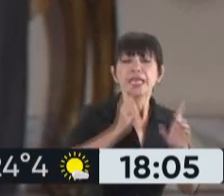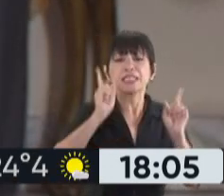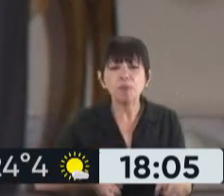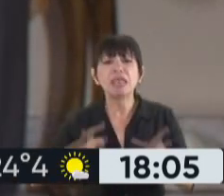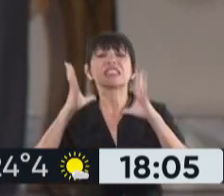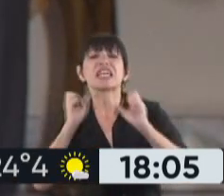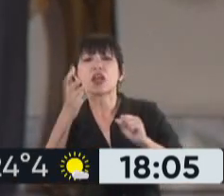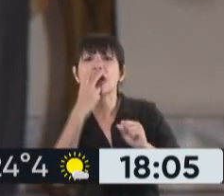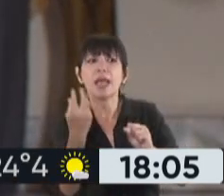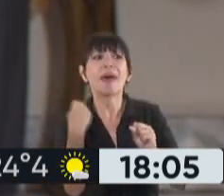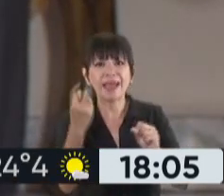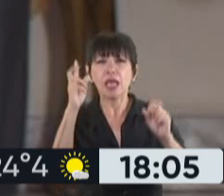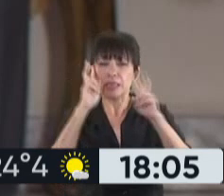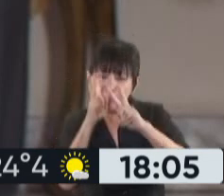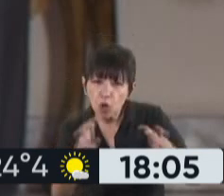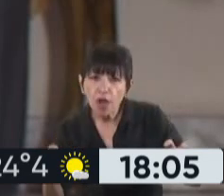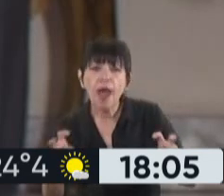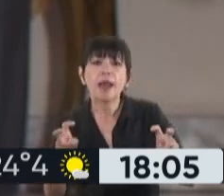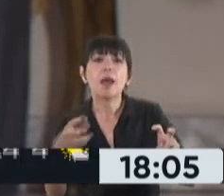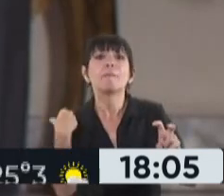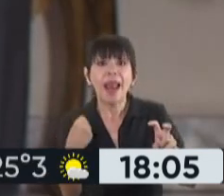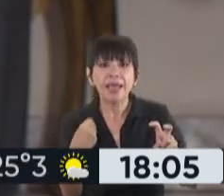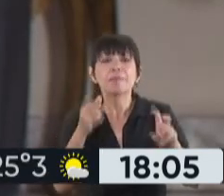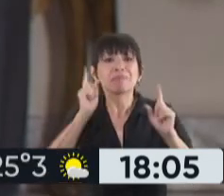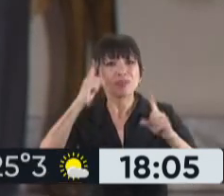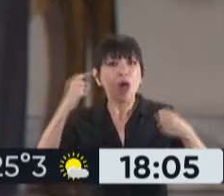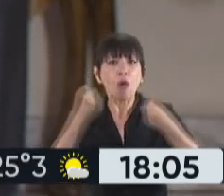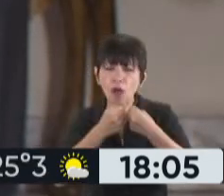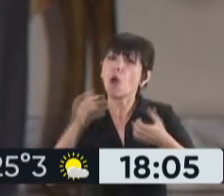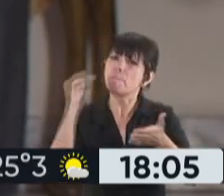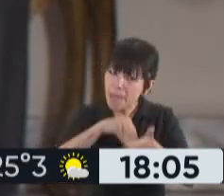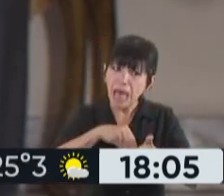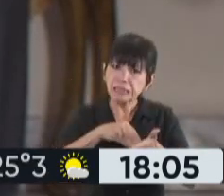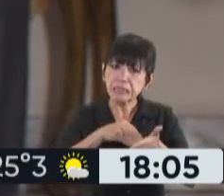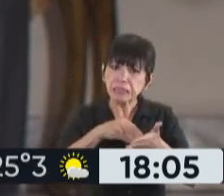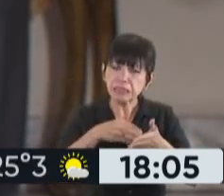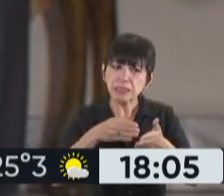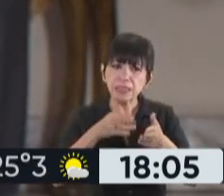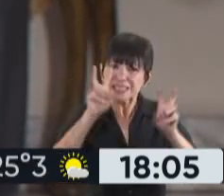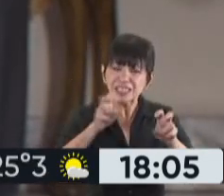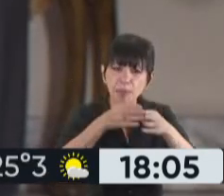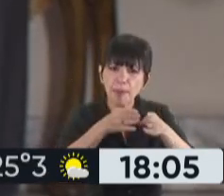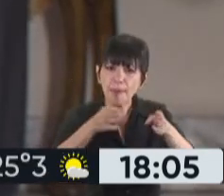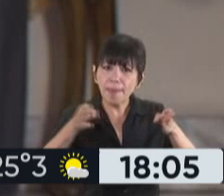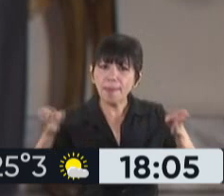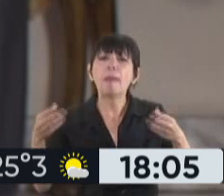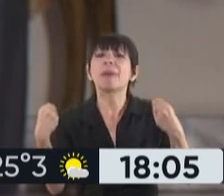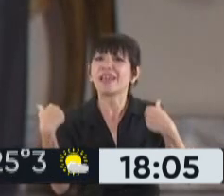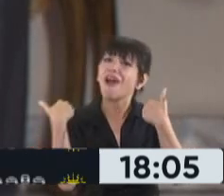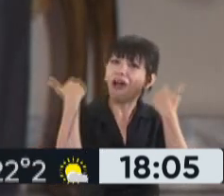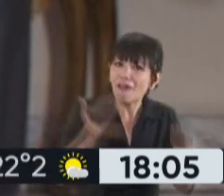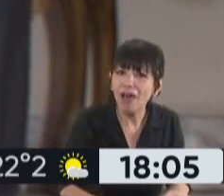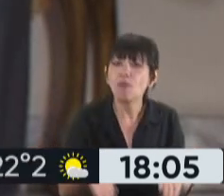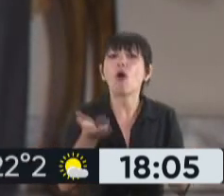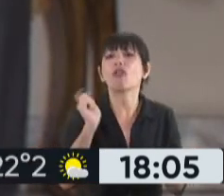explorar para ampliar este tipo de acuerdos que terminan beneficiando directamente a, en este caso,